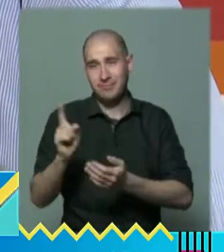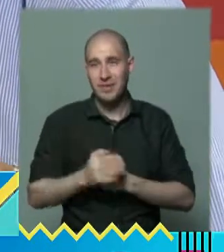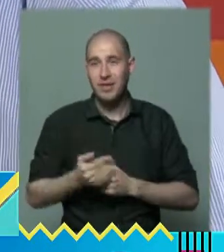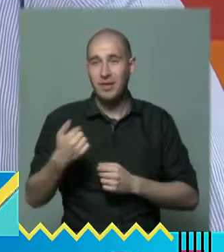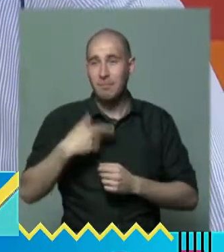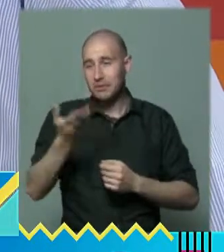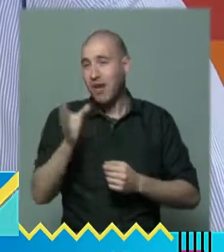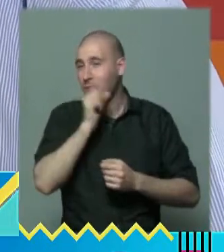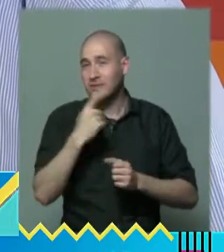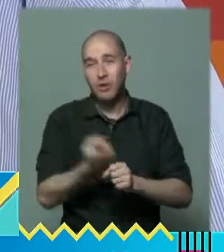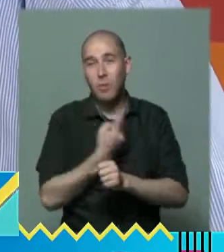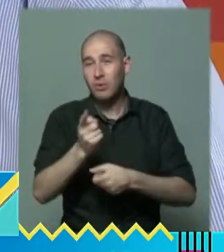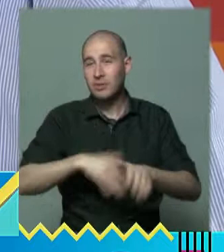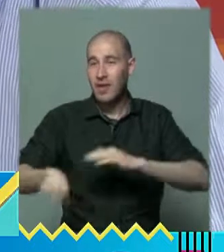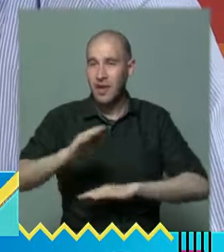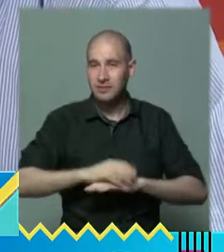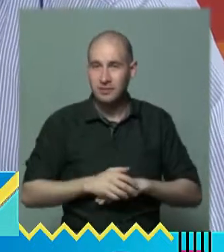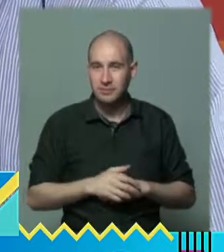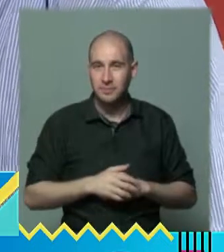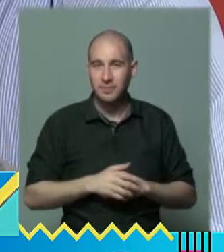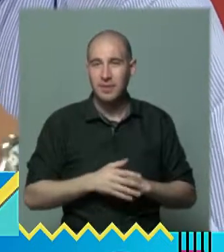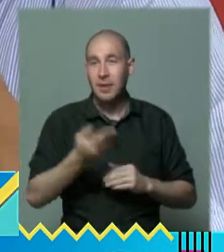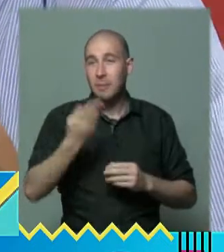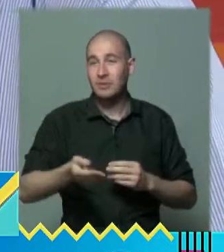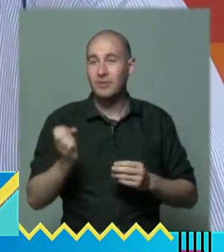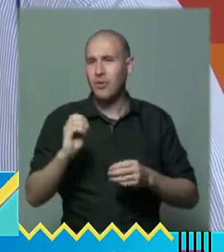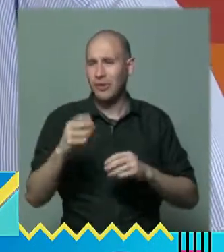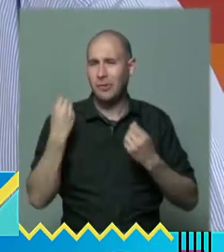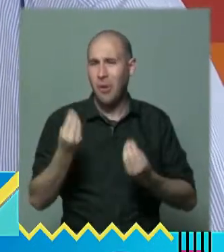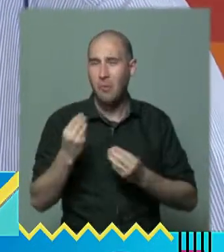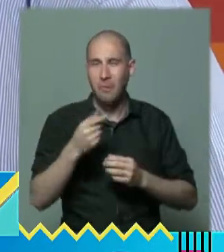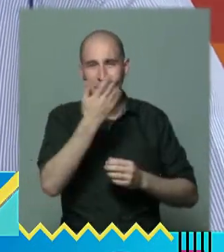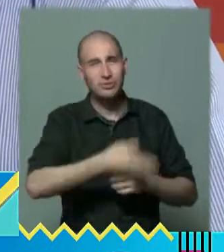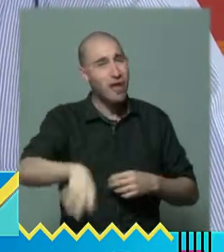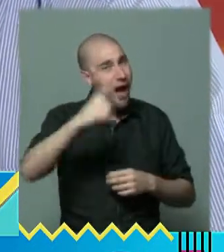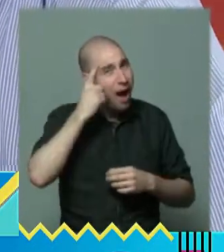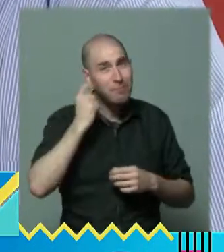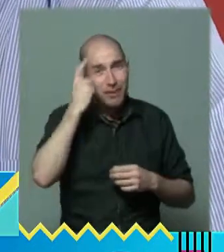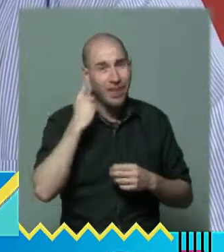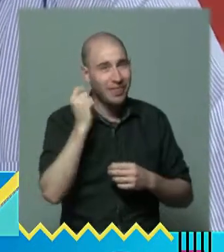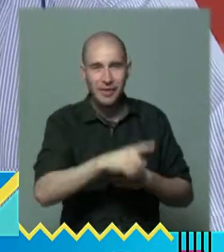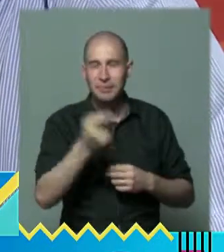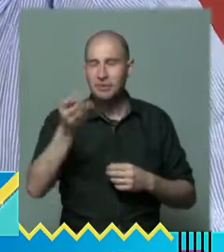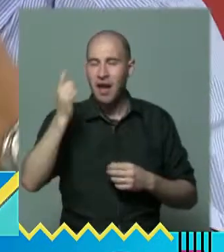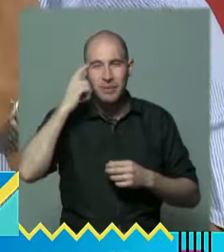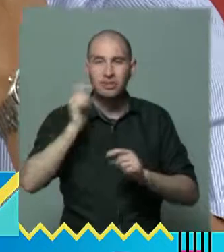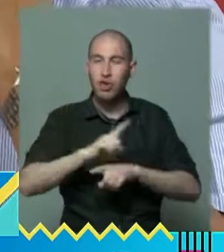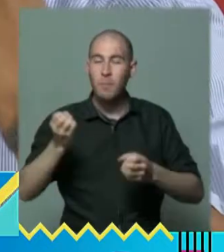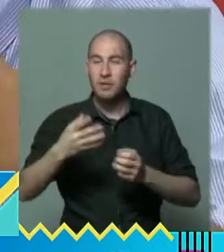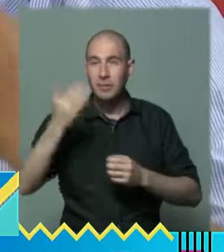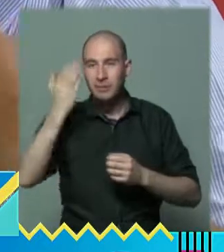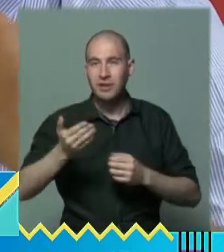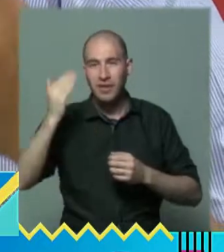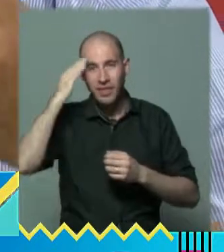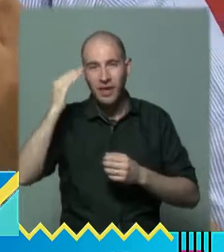va a aguantar más lo que ustedes están haciendo. Porque realmente no tiene nombre lo que están haciendo. La gente tiene que aprender. La gente no tiene que aprender porque la gente tiene